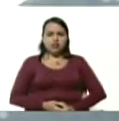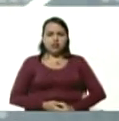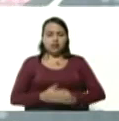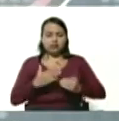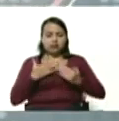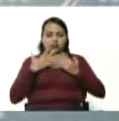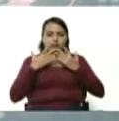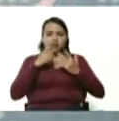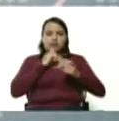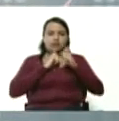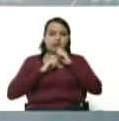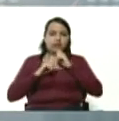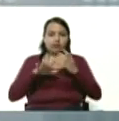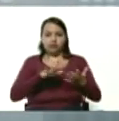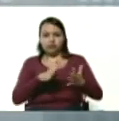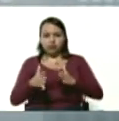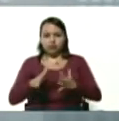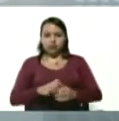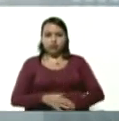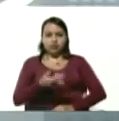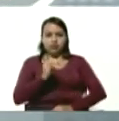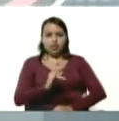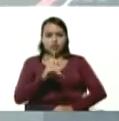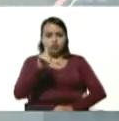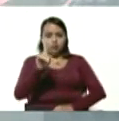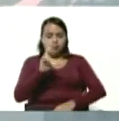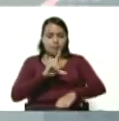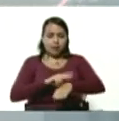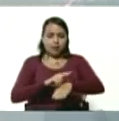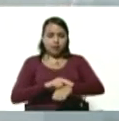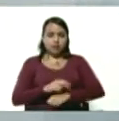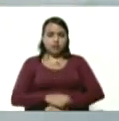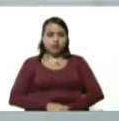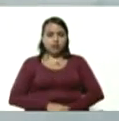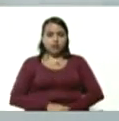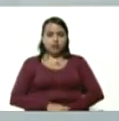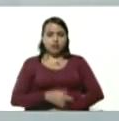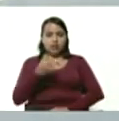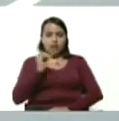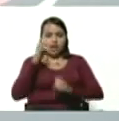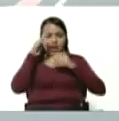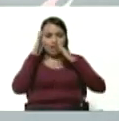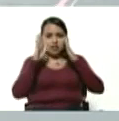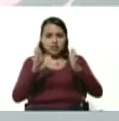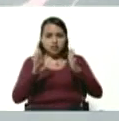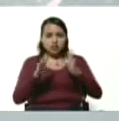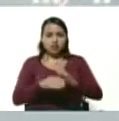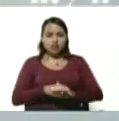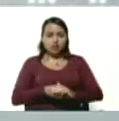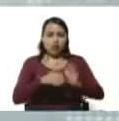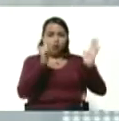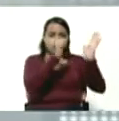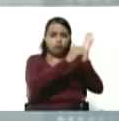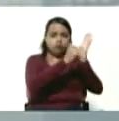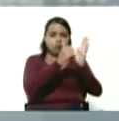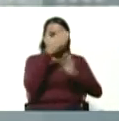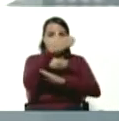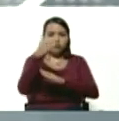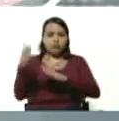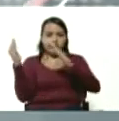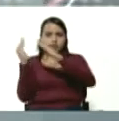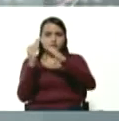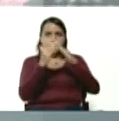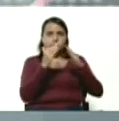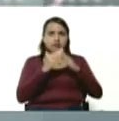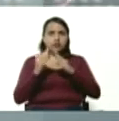y tenemos un caso de un médico que presta atención a los hospitales casa a casa, residente